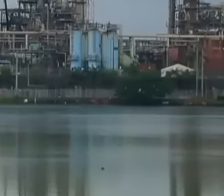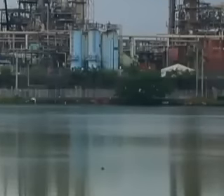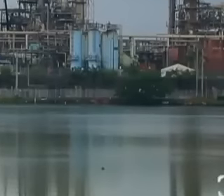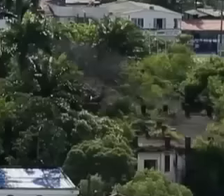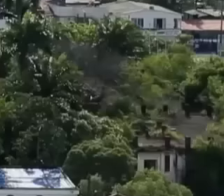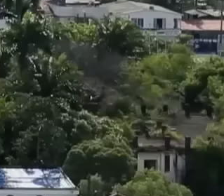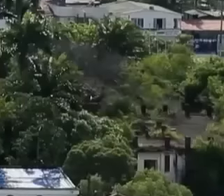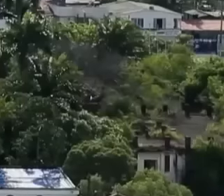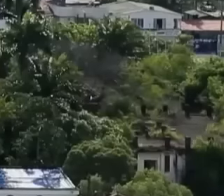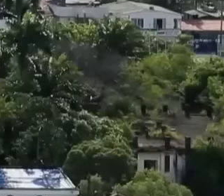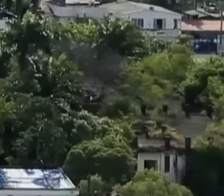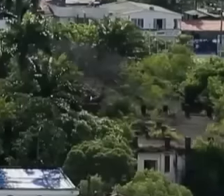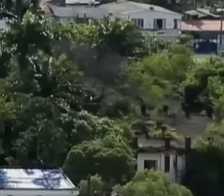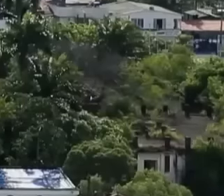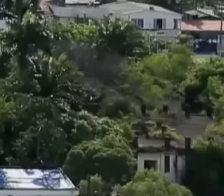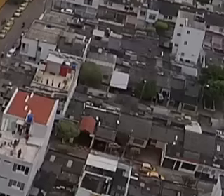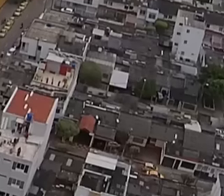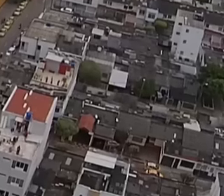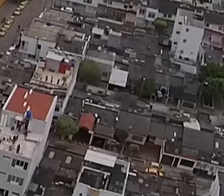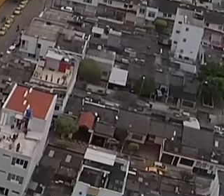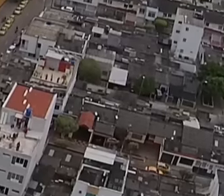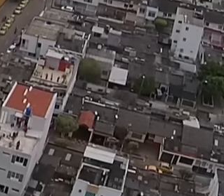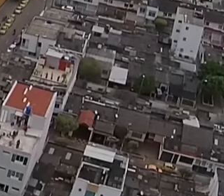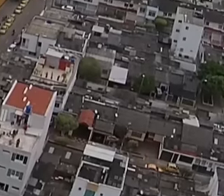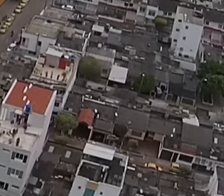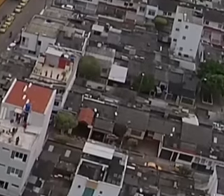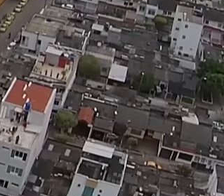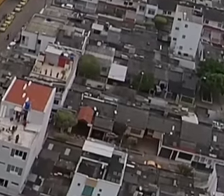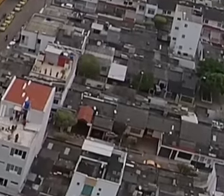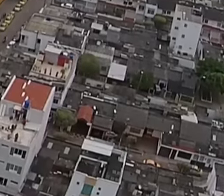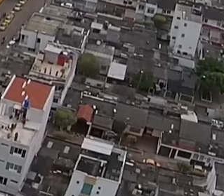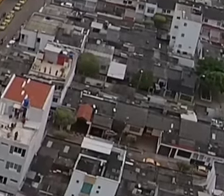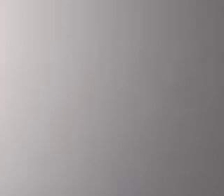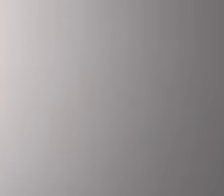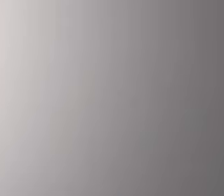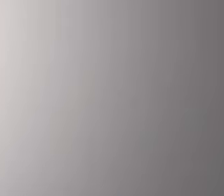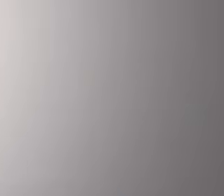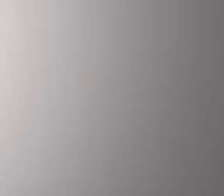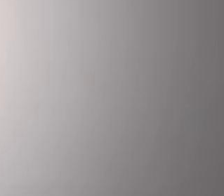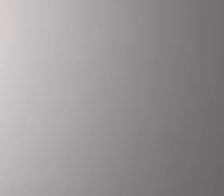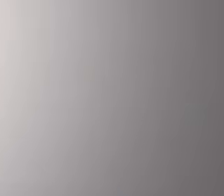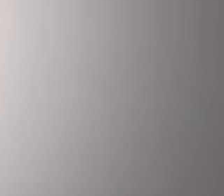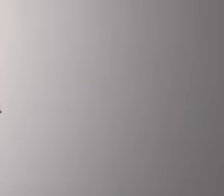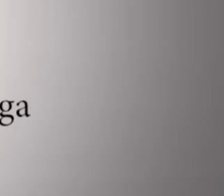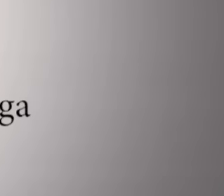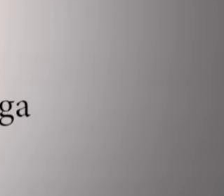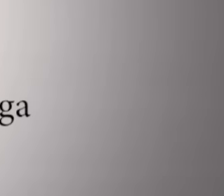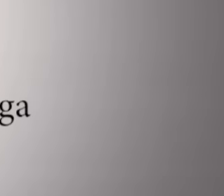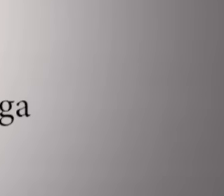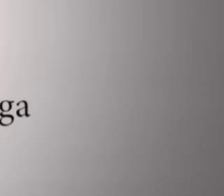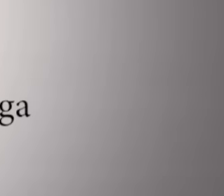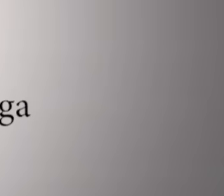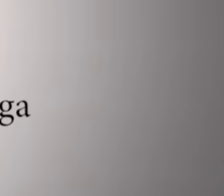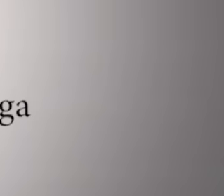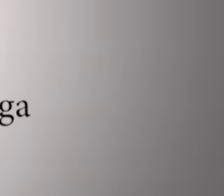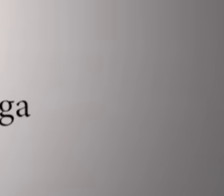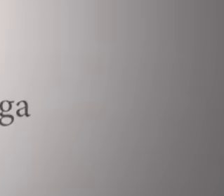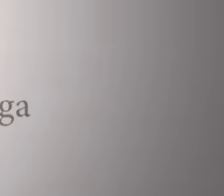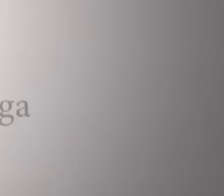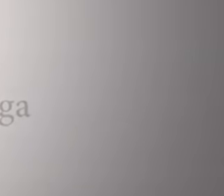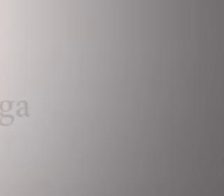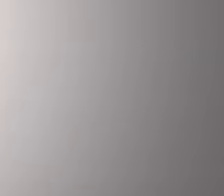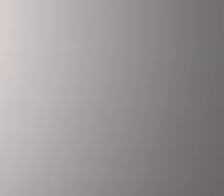9º Congreso Petrolero. Barrancabermeja, más allá del petróleo. En las instalaciones de Expoeventos, en el kilómetro 1,